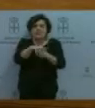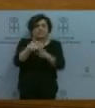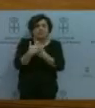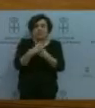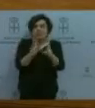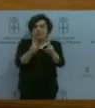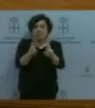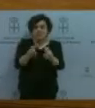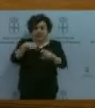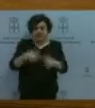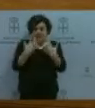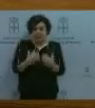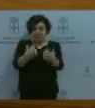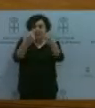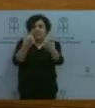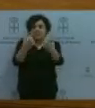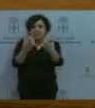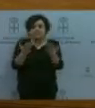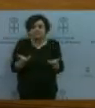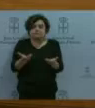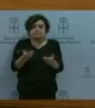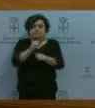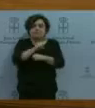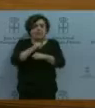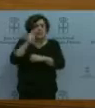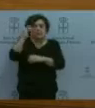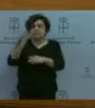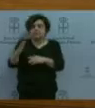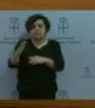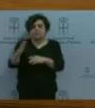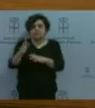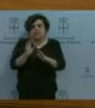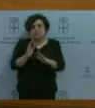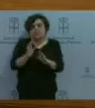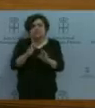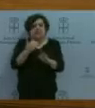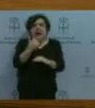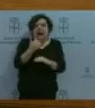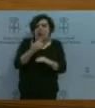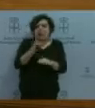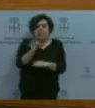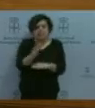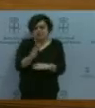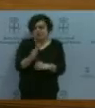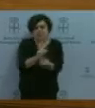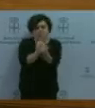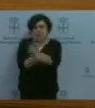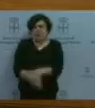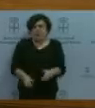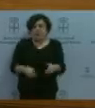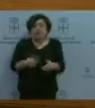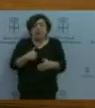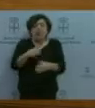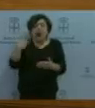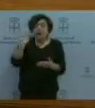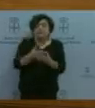esto sea, lo que está ocurriendo ahora, que sea ya algo positivo. Pero es verdad, por lo que he oído en este momento en esta Cámara, que parece que no, porque están